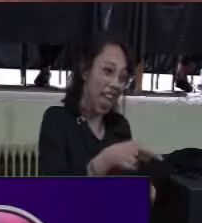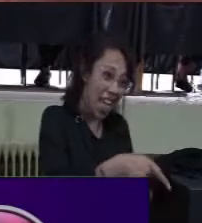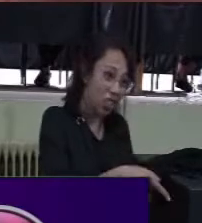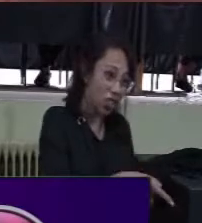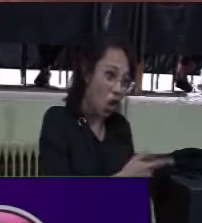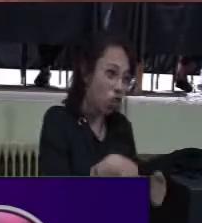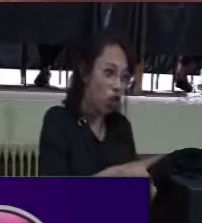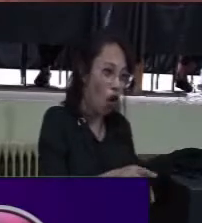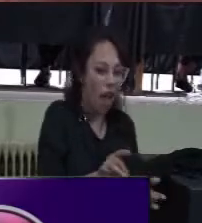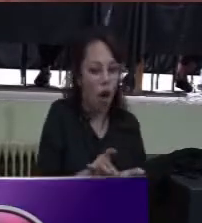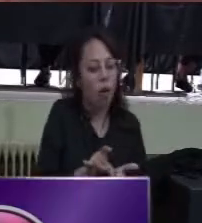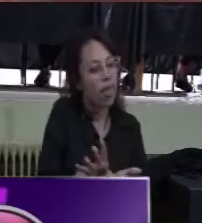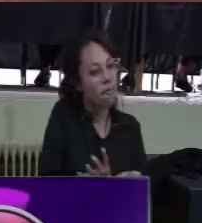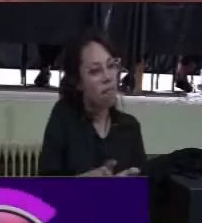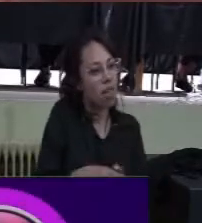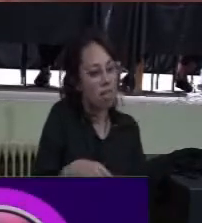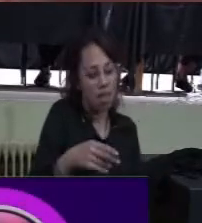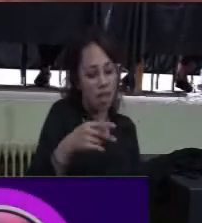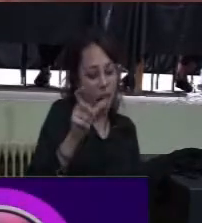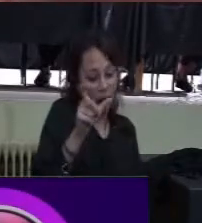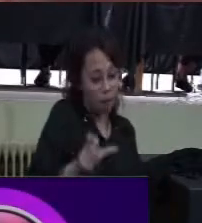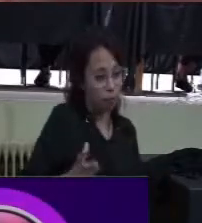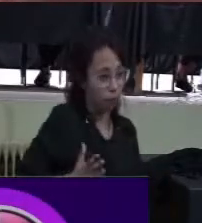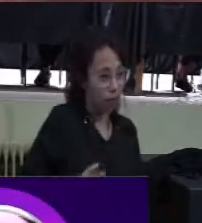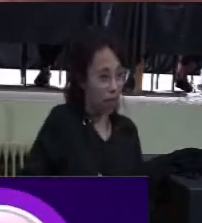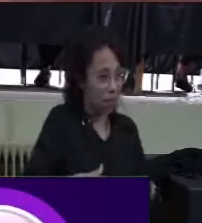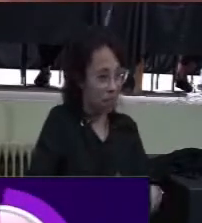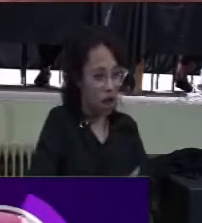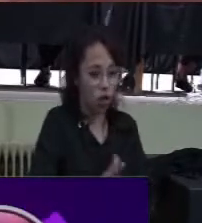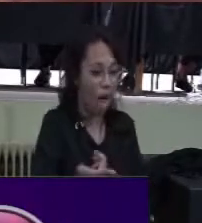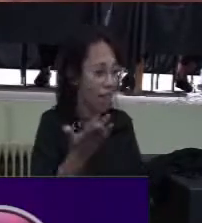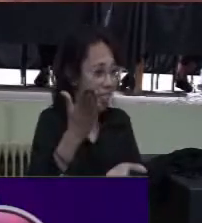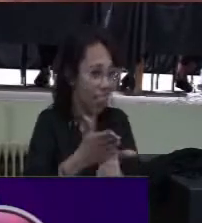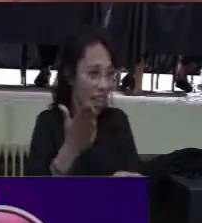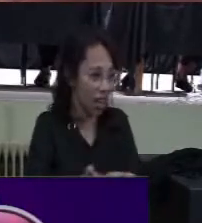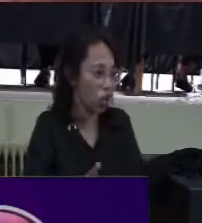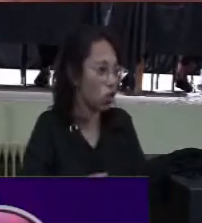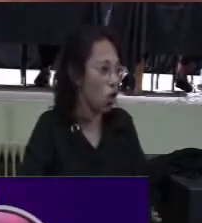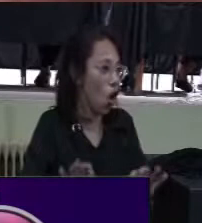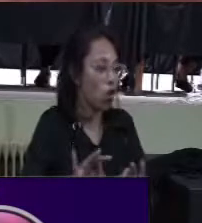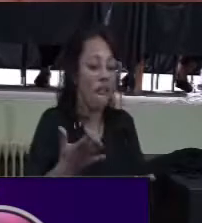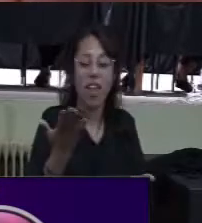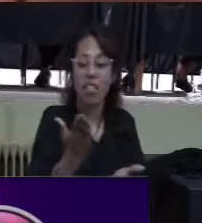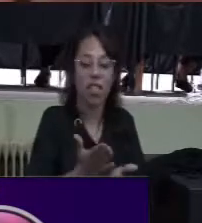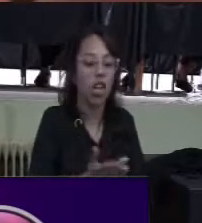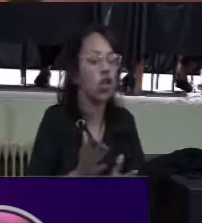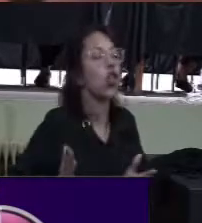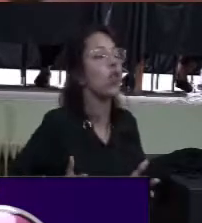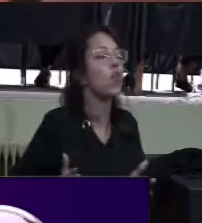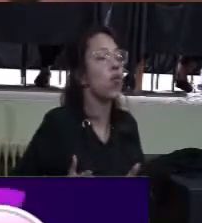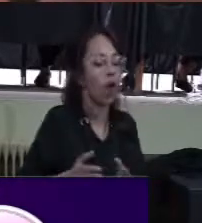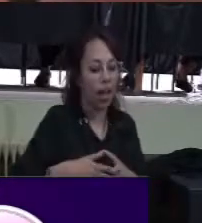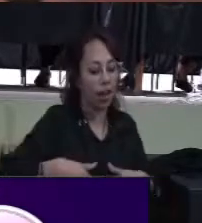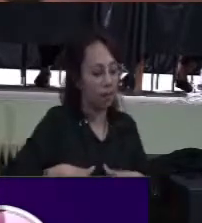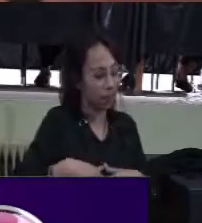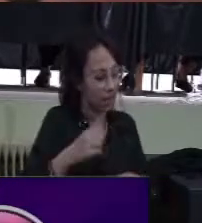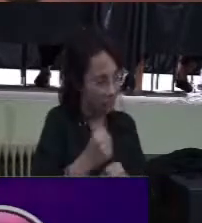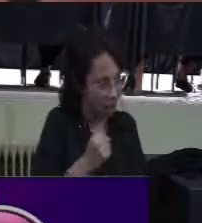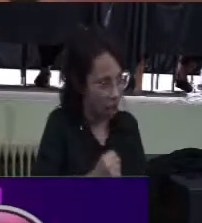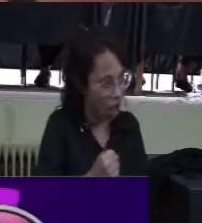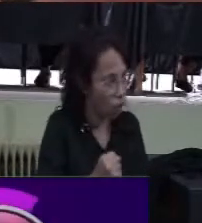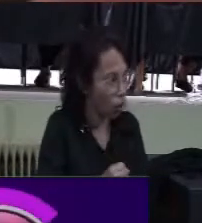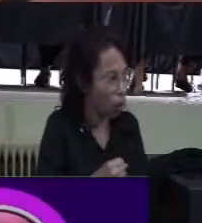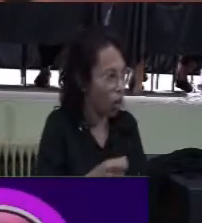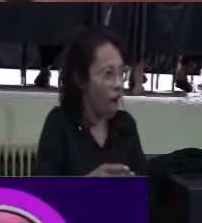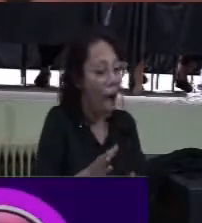de los partidos, queremos que sean ellas como símbolo de lo que se ha logrado a lo largo de la historia nacional, con